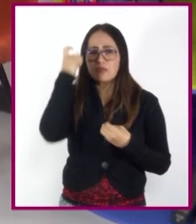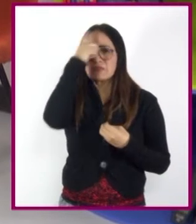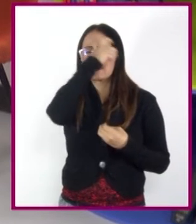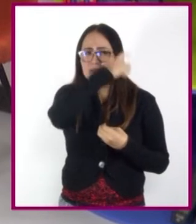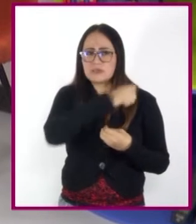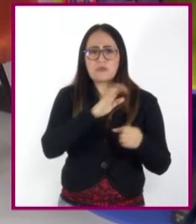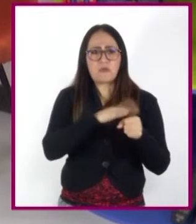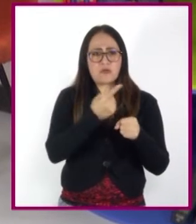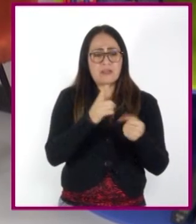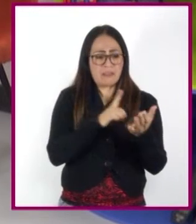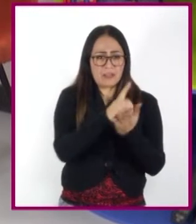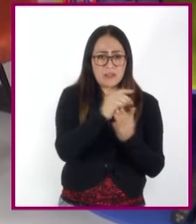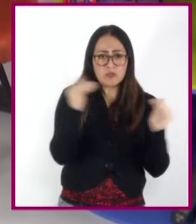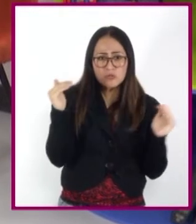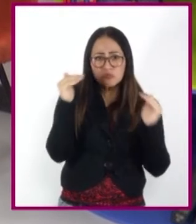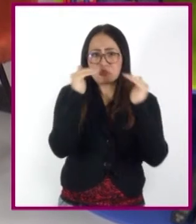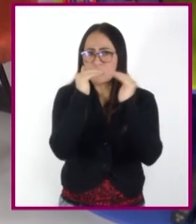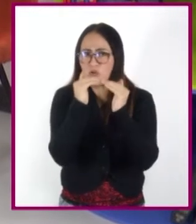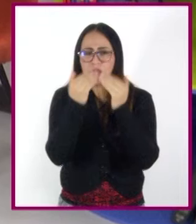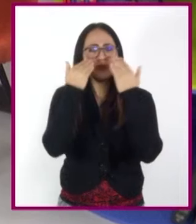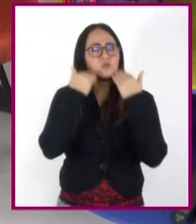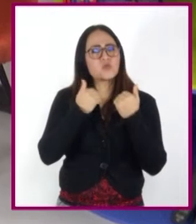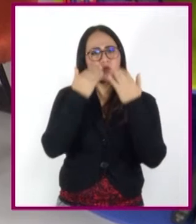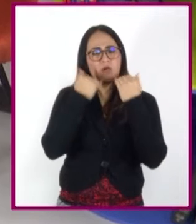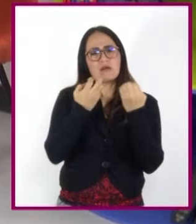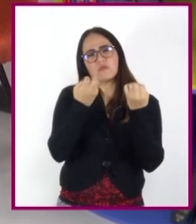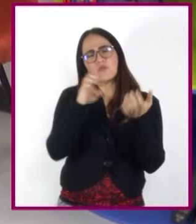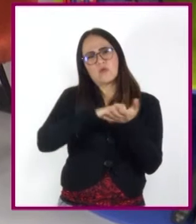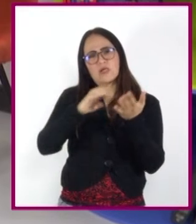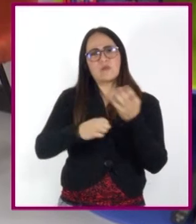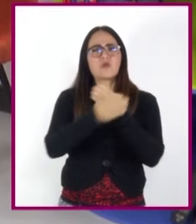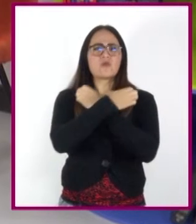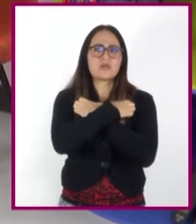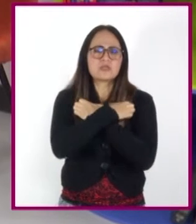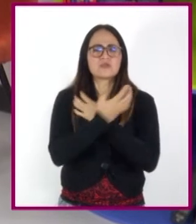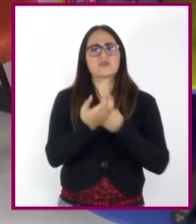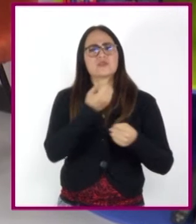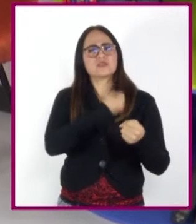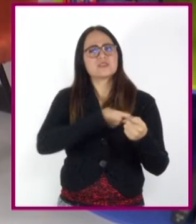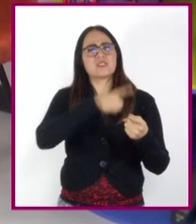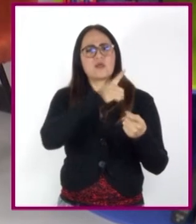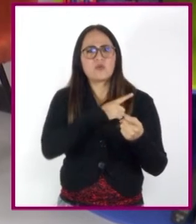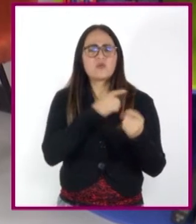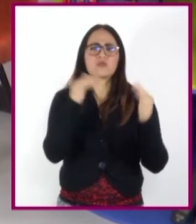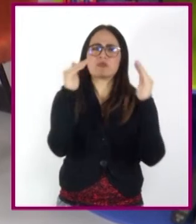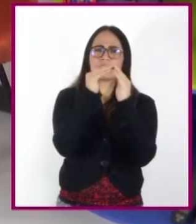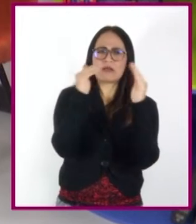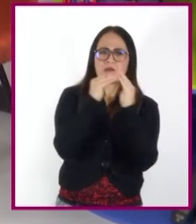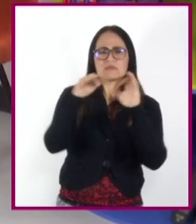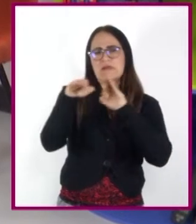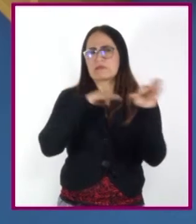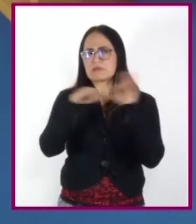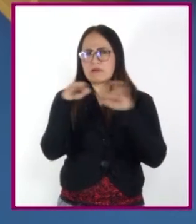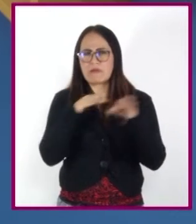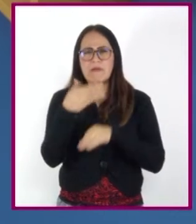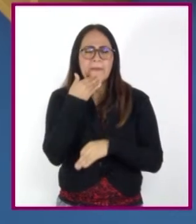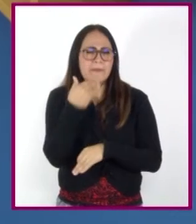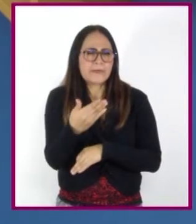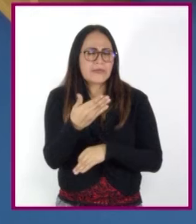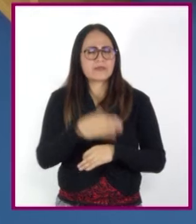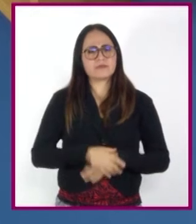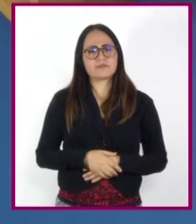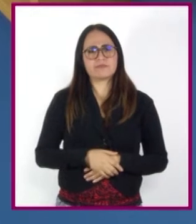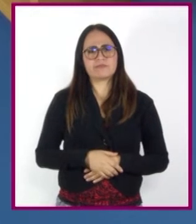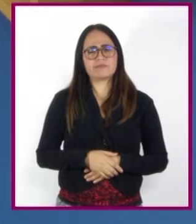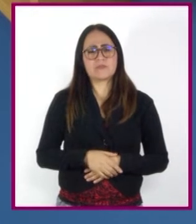sus derechos, en especial el de la educación, la salud, la vivienda y el trabajo digno. ¿Sabían